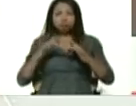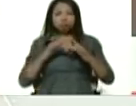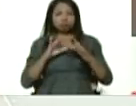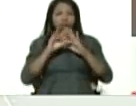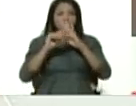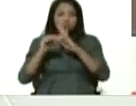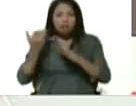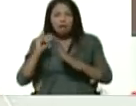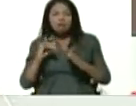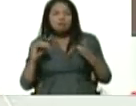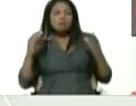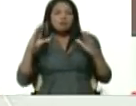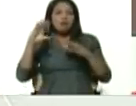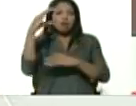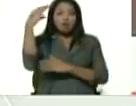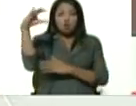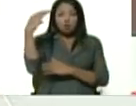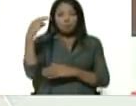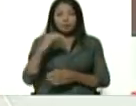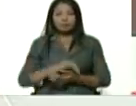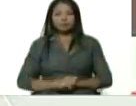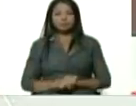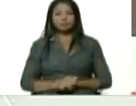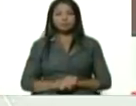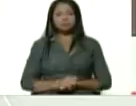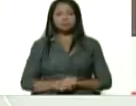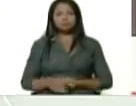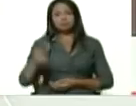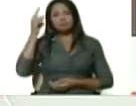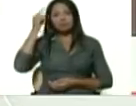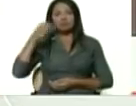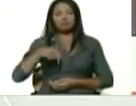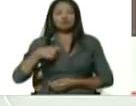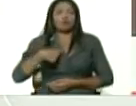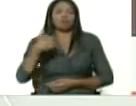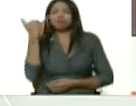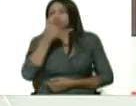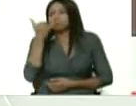en Colombia. El día de hoy me reí mucho